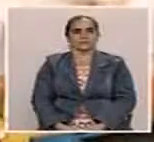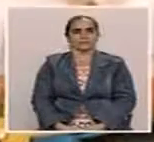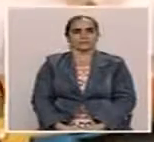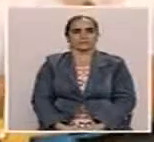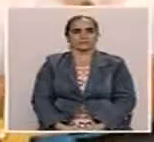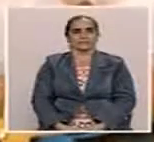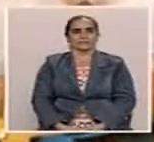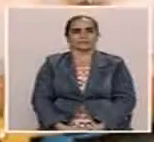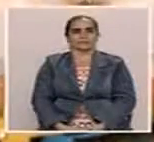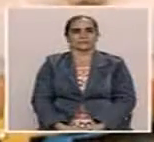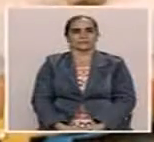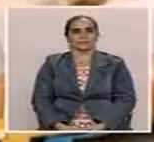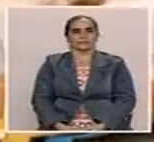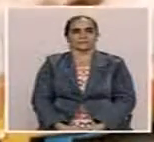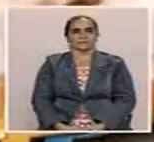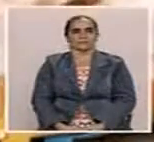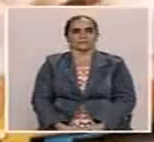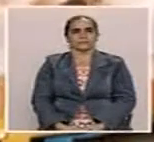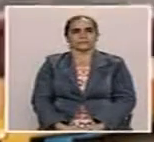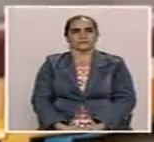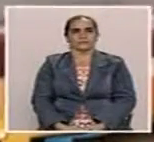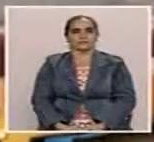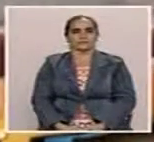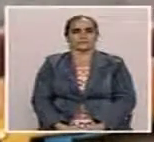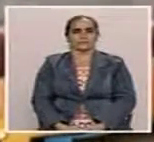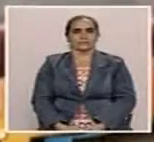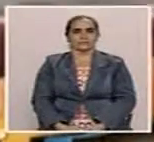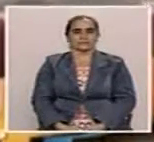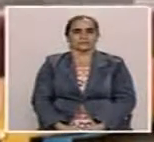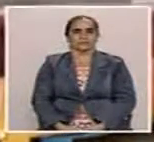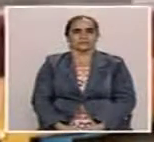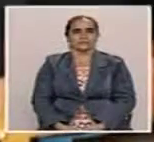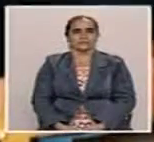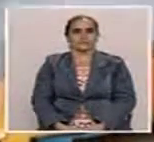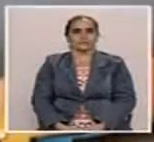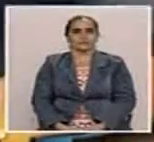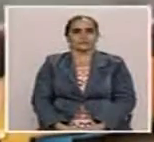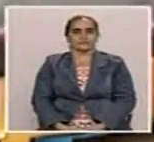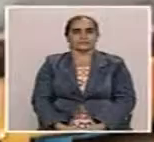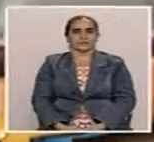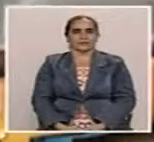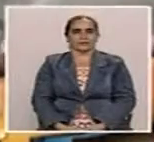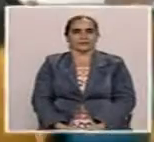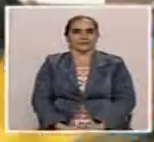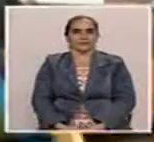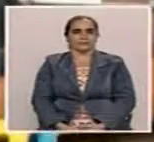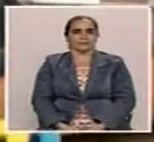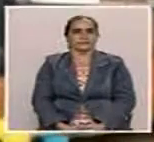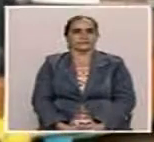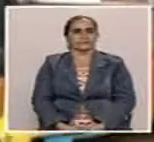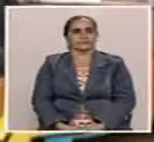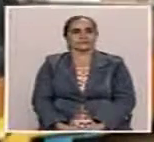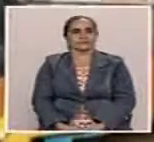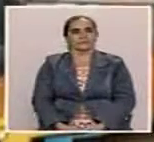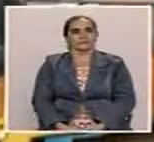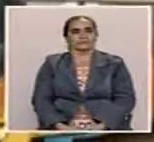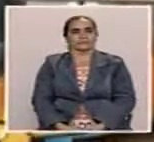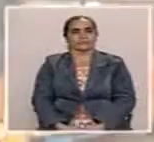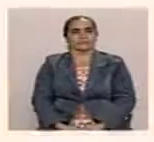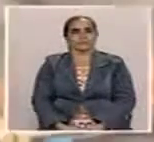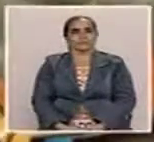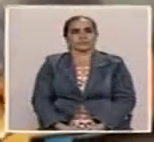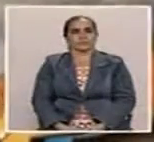por crimen. Este hombre fue asesinado por reclamarle a supuestos pandilleros que minutos antes le robaron la plata del mercado a su